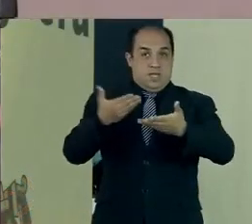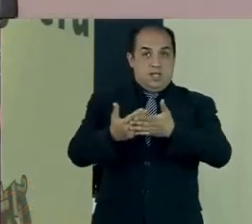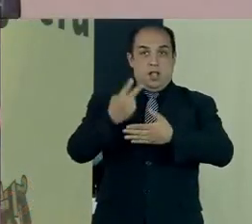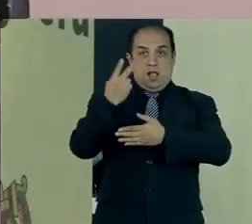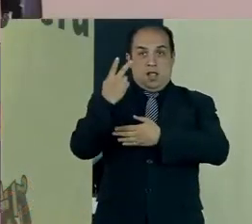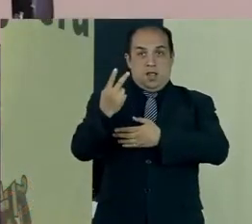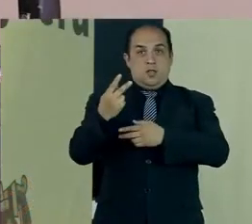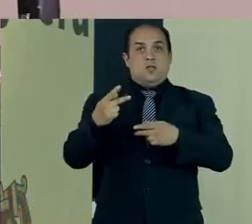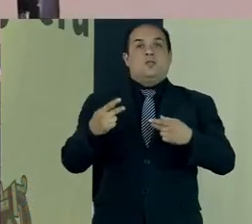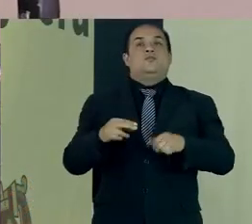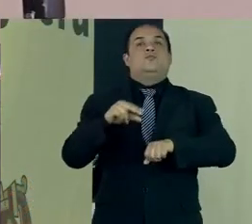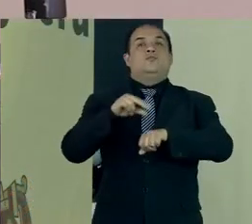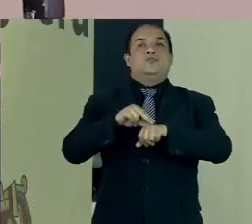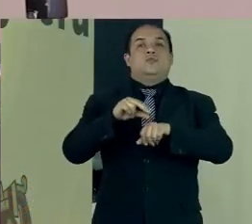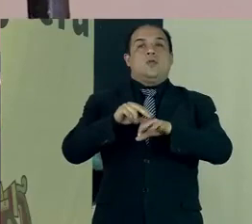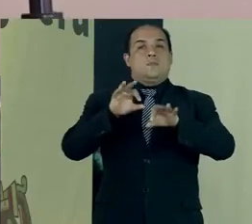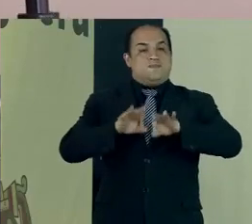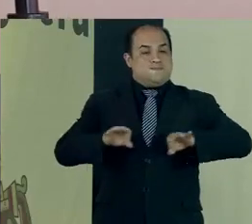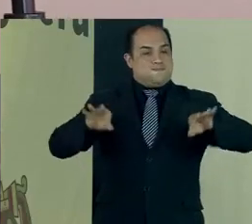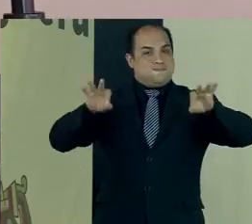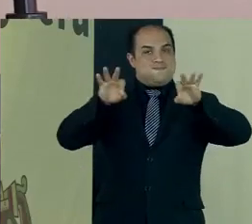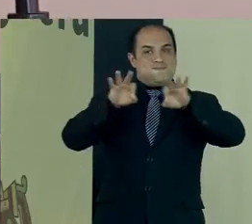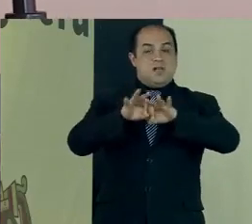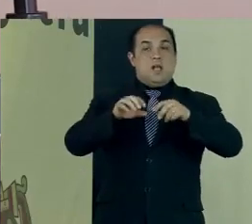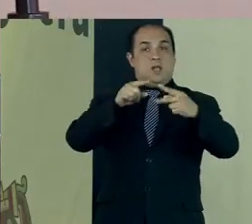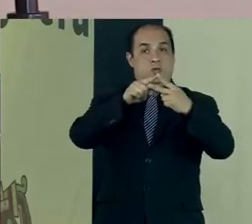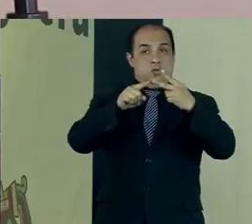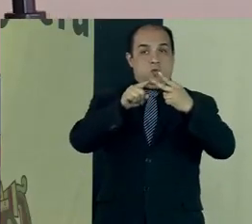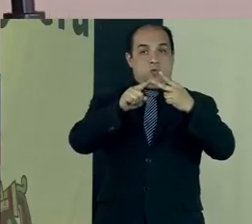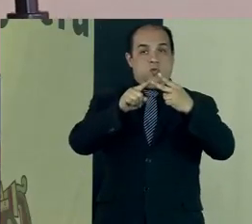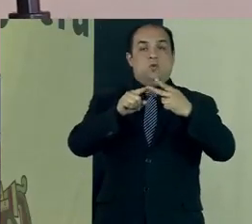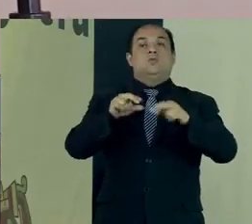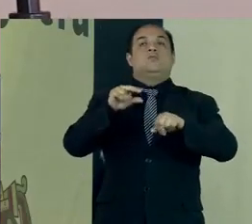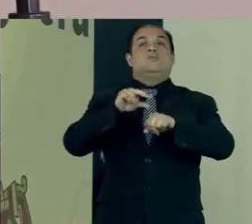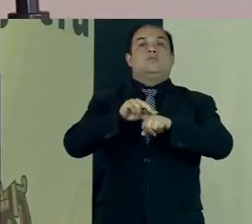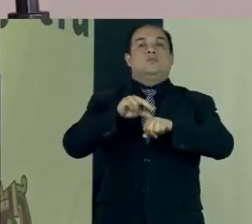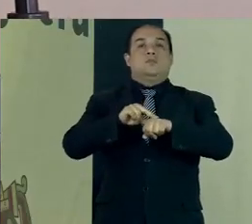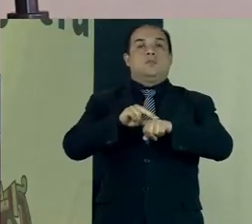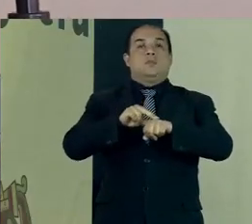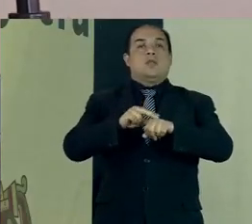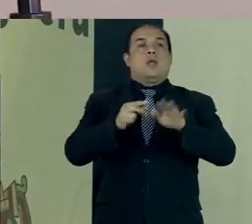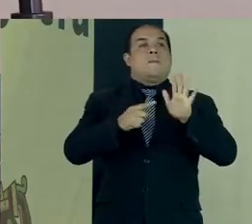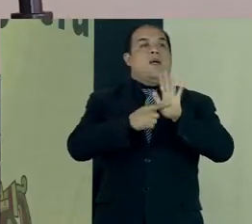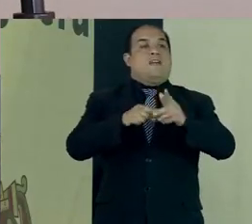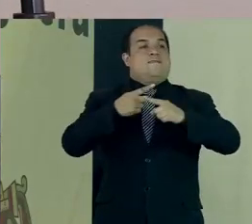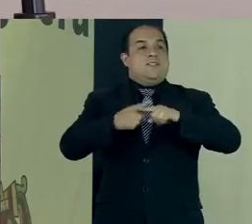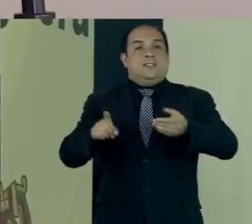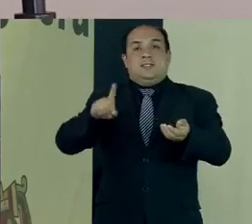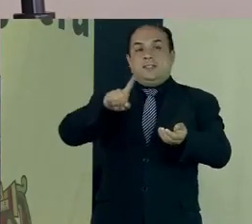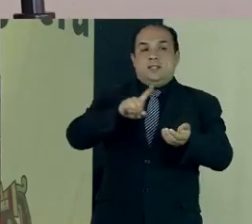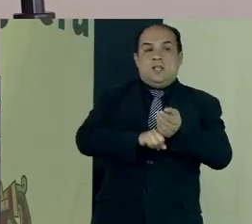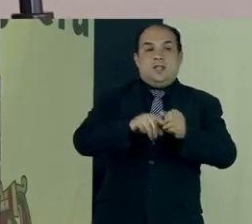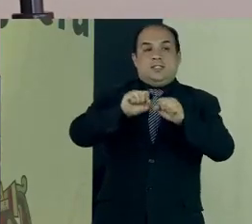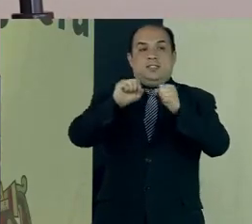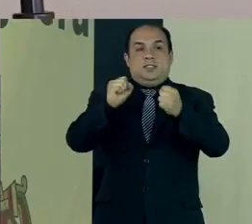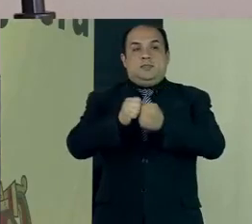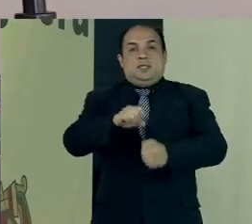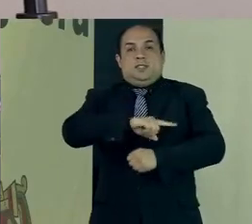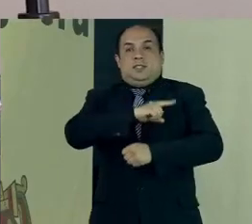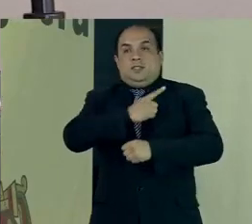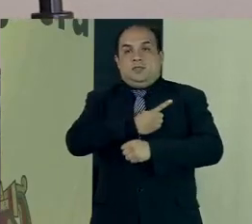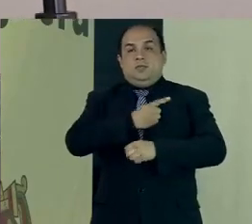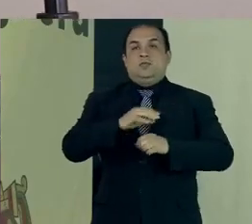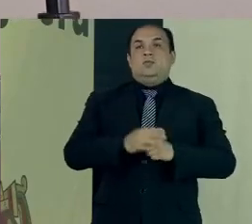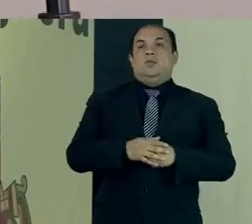dos grandes doctores dos doctores que yo creo que han marcado la diferencia dentro del sistema de salud